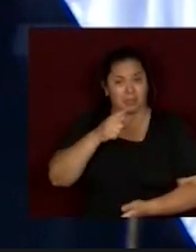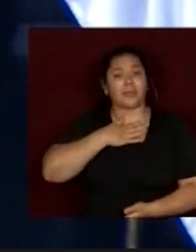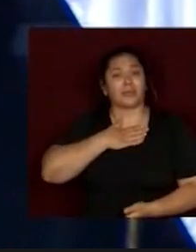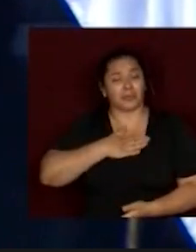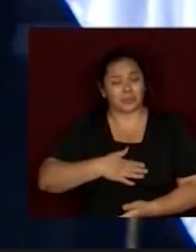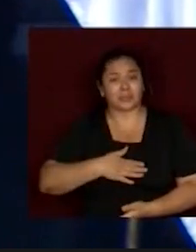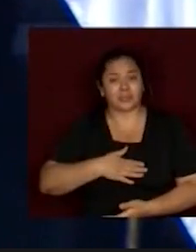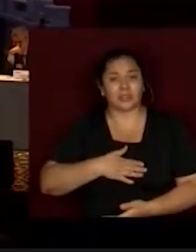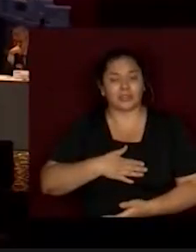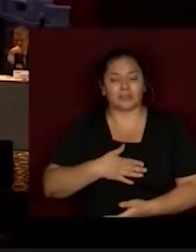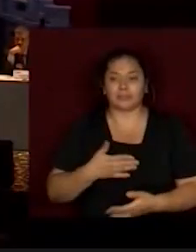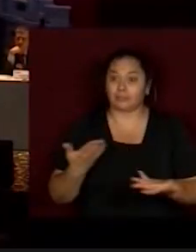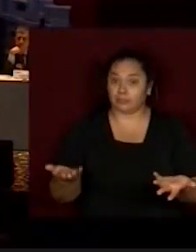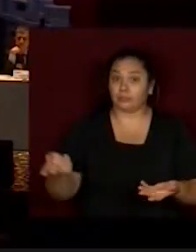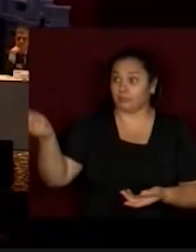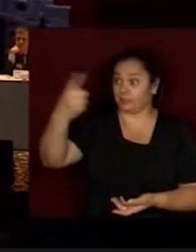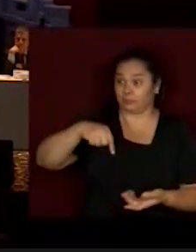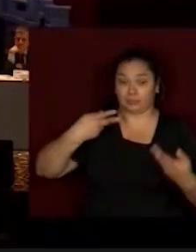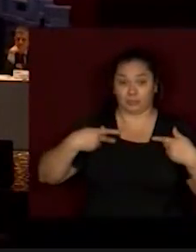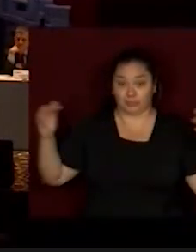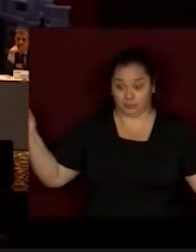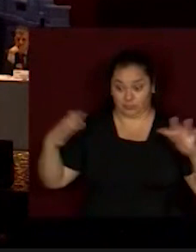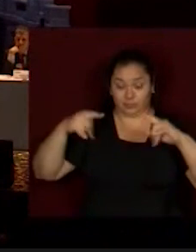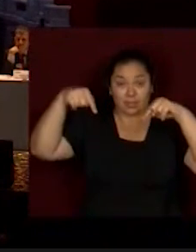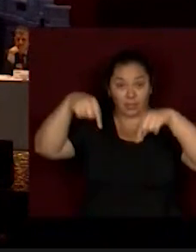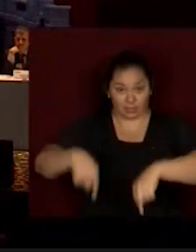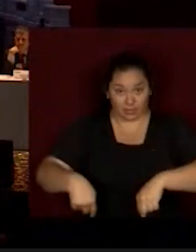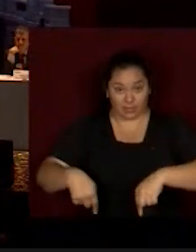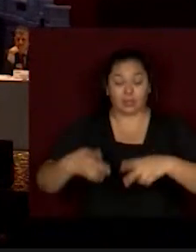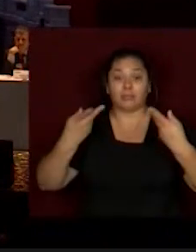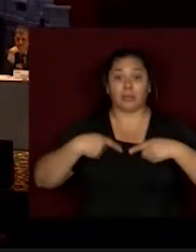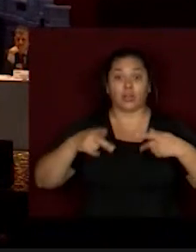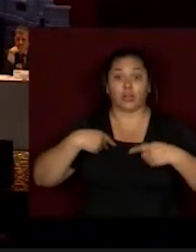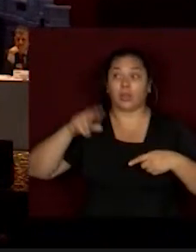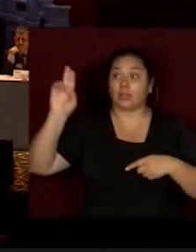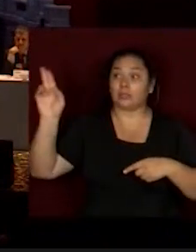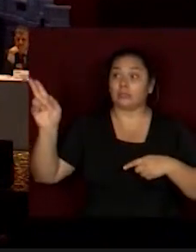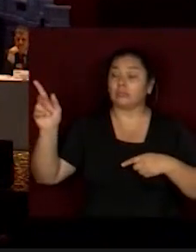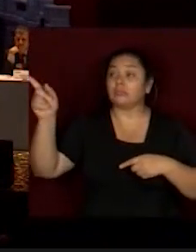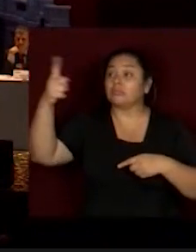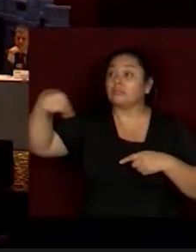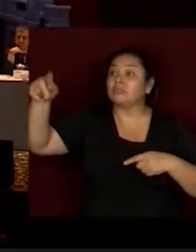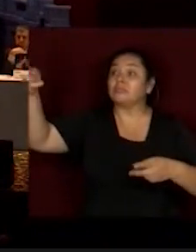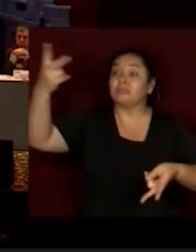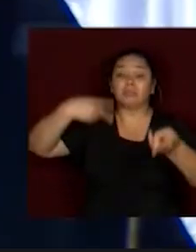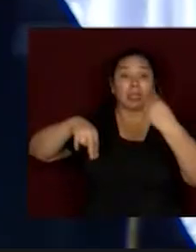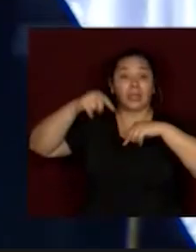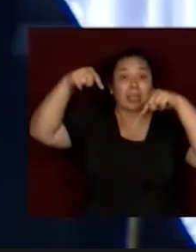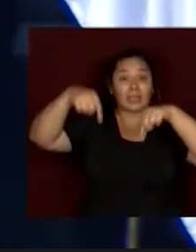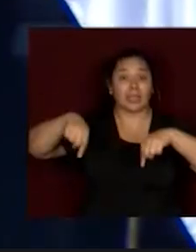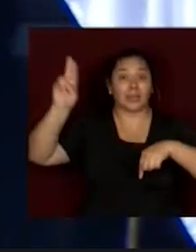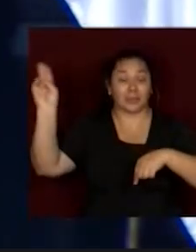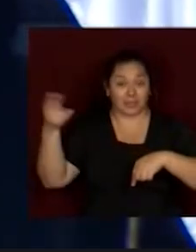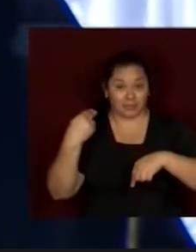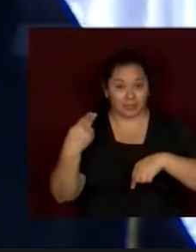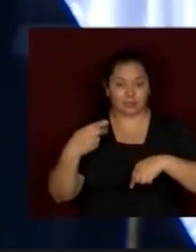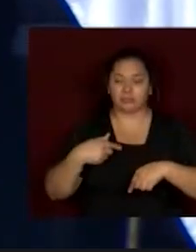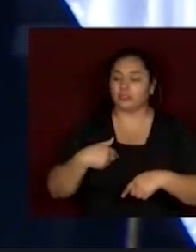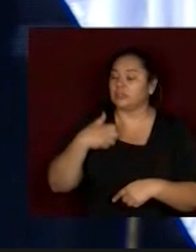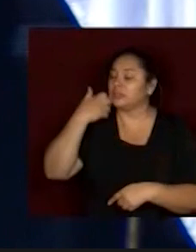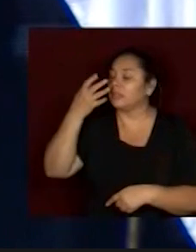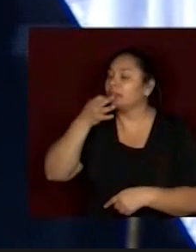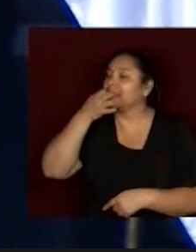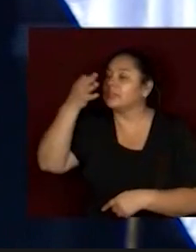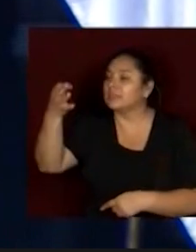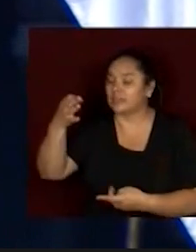vive y esa atención que muy especialmente ha puesto el rector en ello pudo expresarse en este